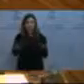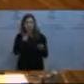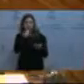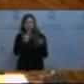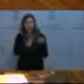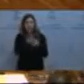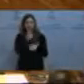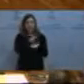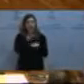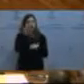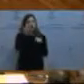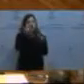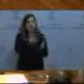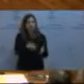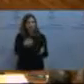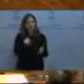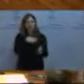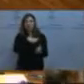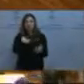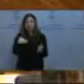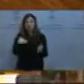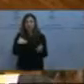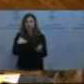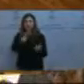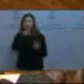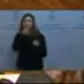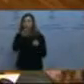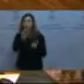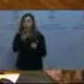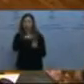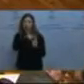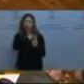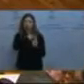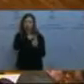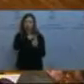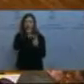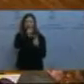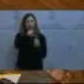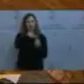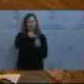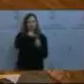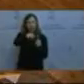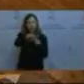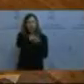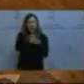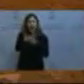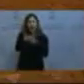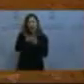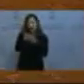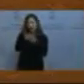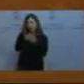¿Por qué se está sustanciando hoy esta comparecencia en este Pleno?